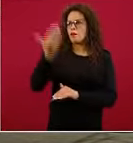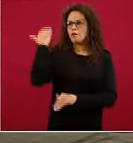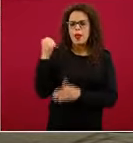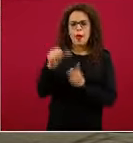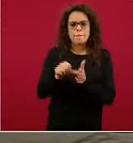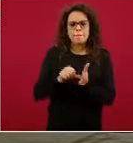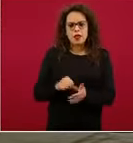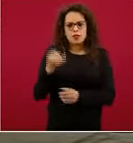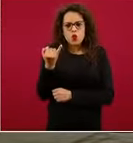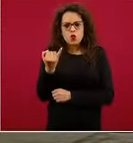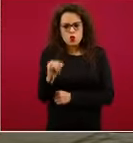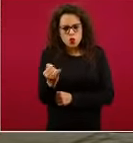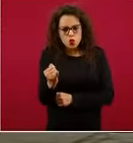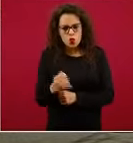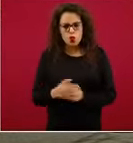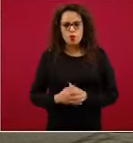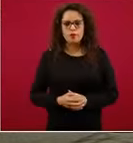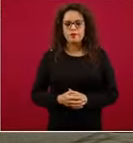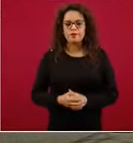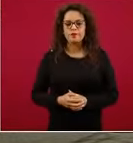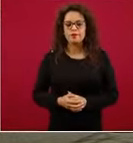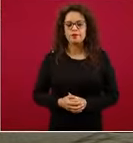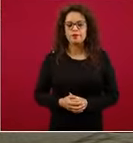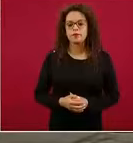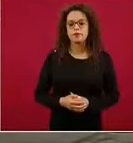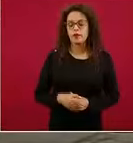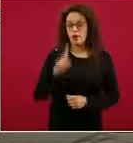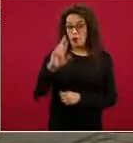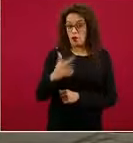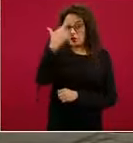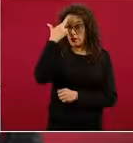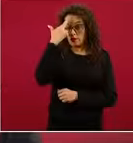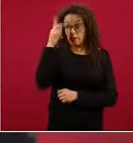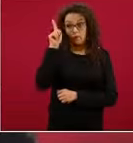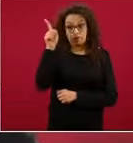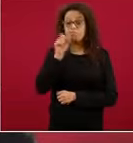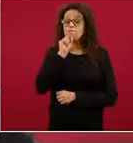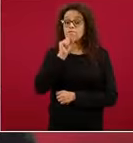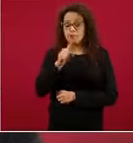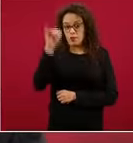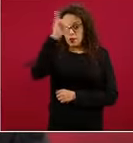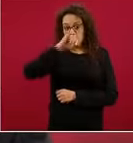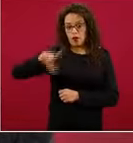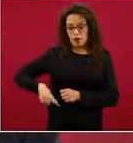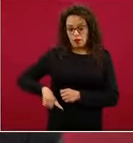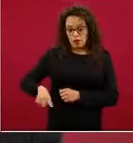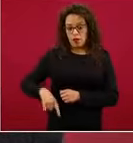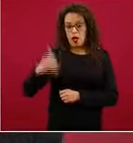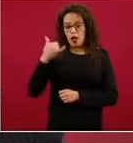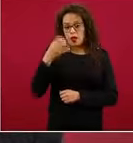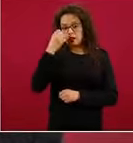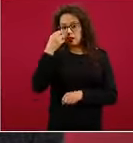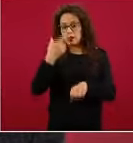con N, y que recordarán que la propia jefa de gobierno y la secretaria de salud de la Ciudad de